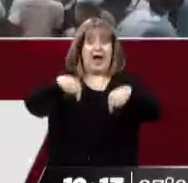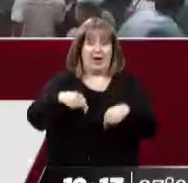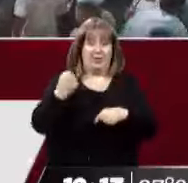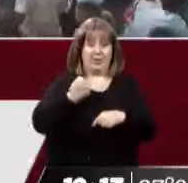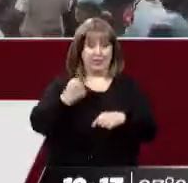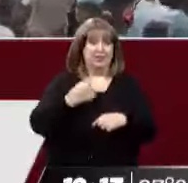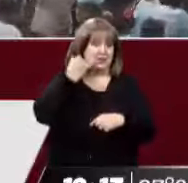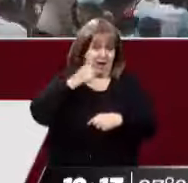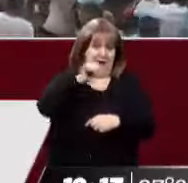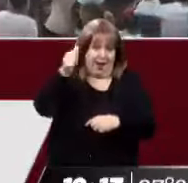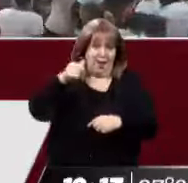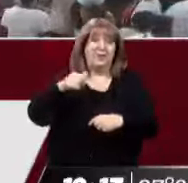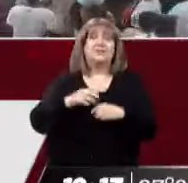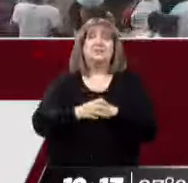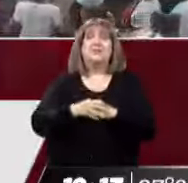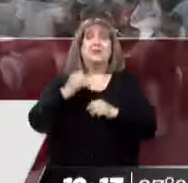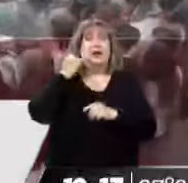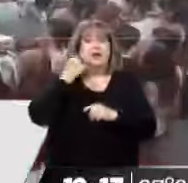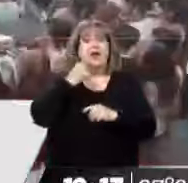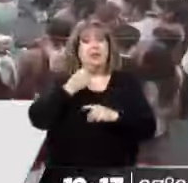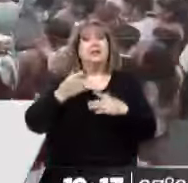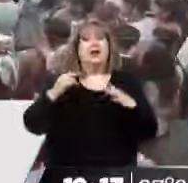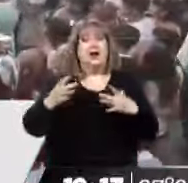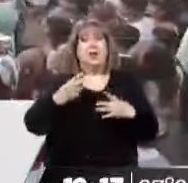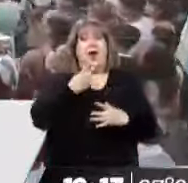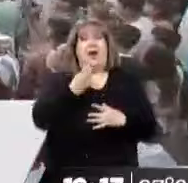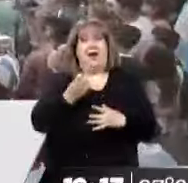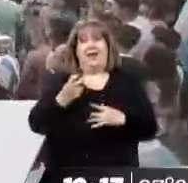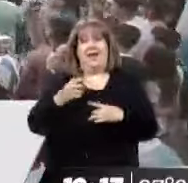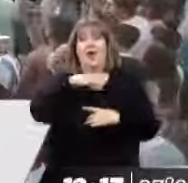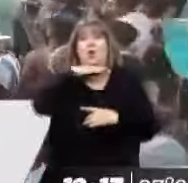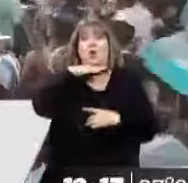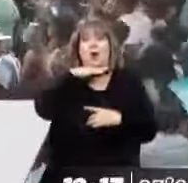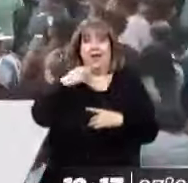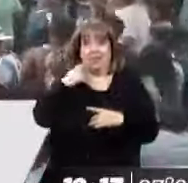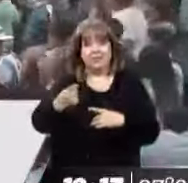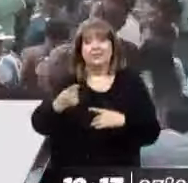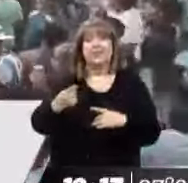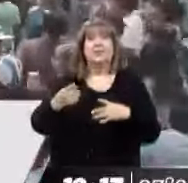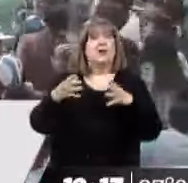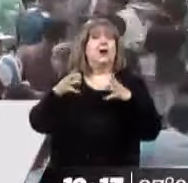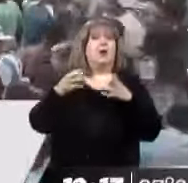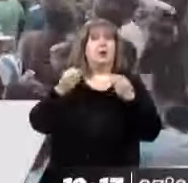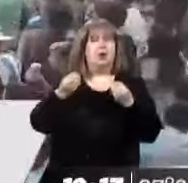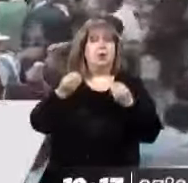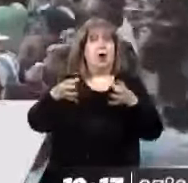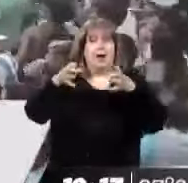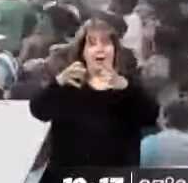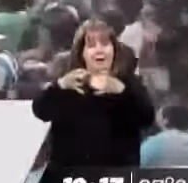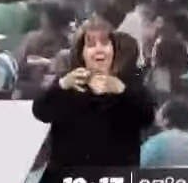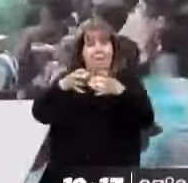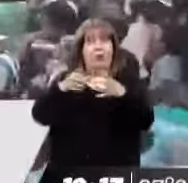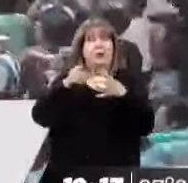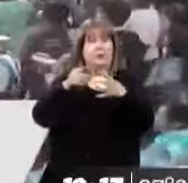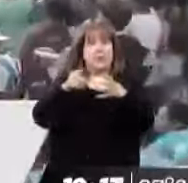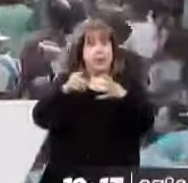en términos o en tren de quedarnos hablando de la energía de la que habla Gisela, para llevarlo un poco al fútbol, es claro que a este equipo también le hizo